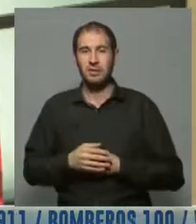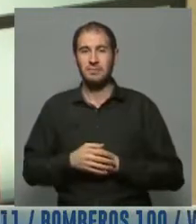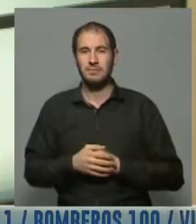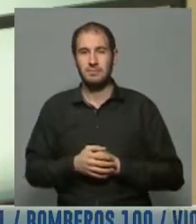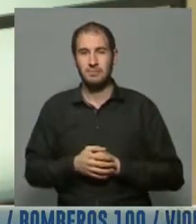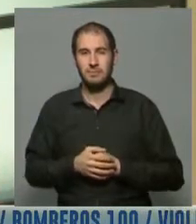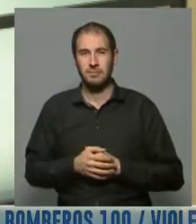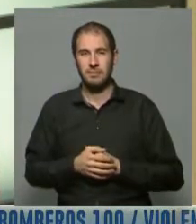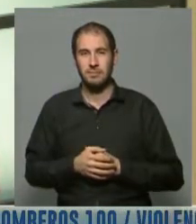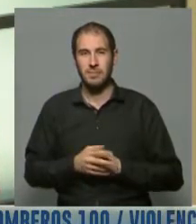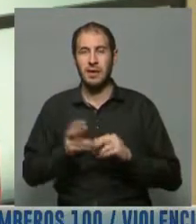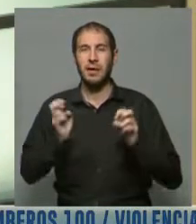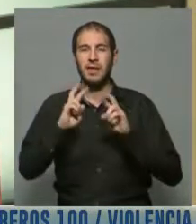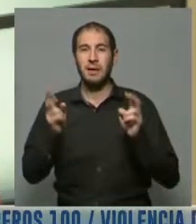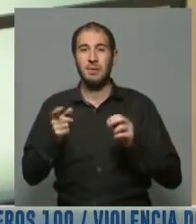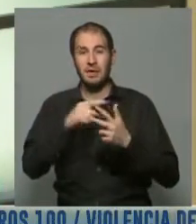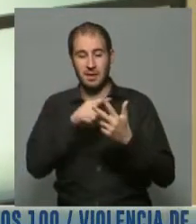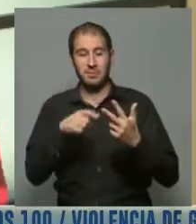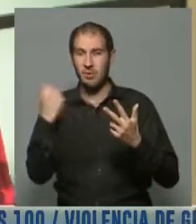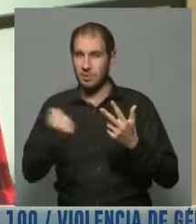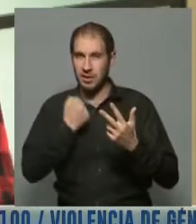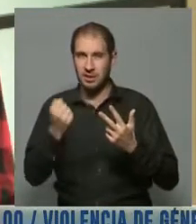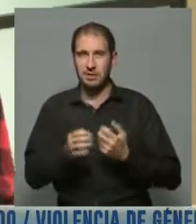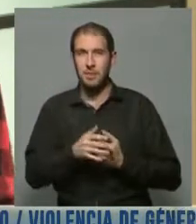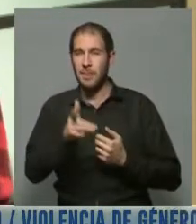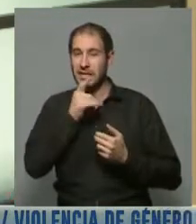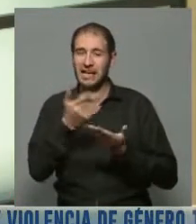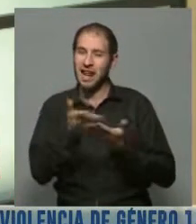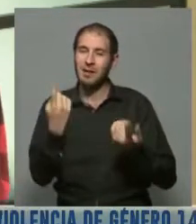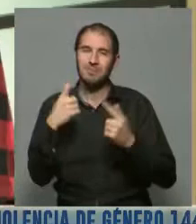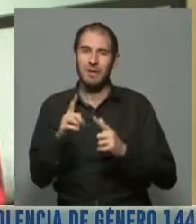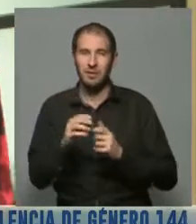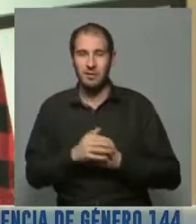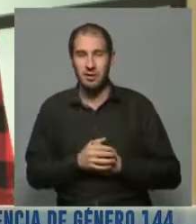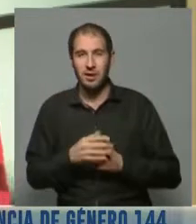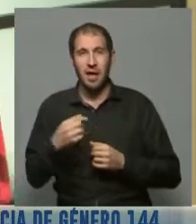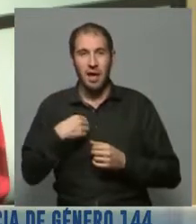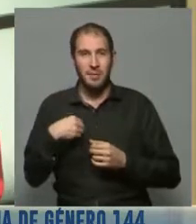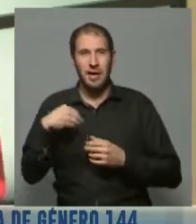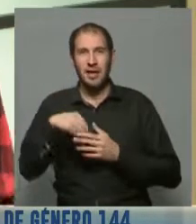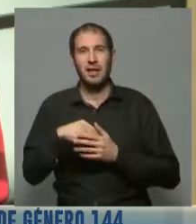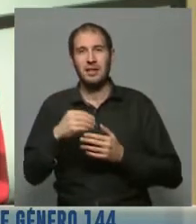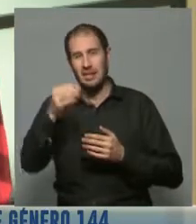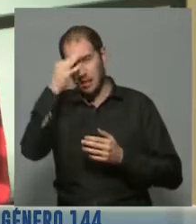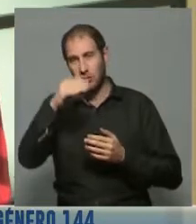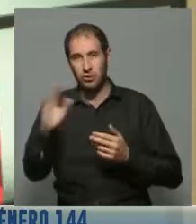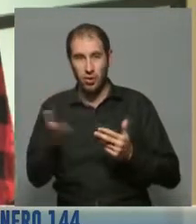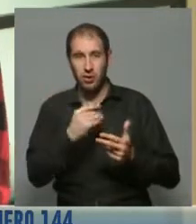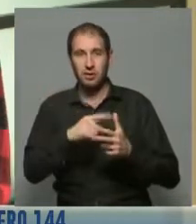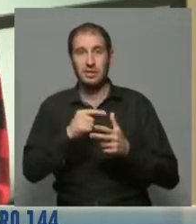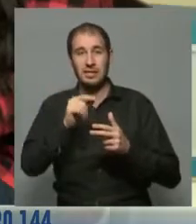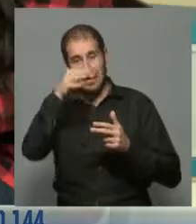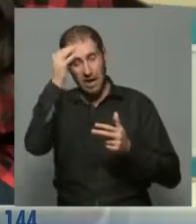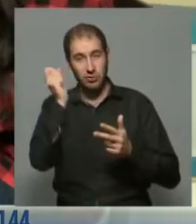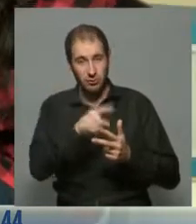espectáculo. Sobre 3 cosas fundamentales que parecen generales, pero en realidad para mí atraviesan a casi todo el teatro, que sí es hablar del